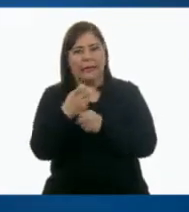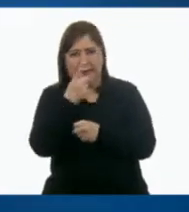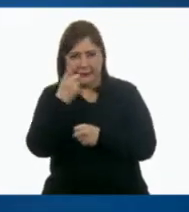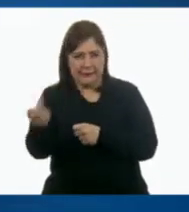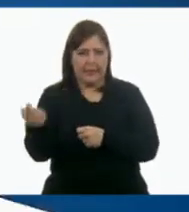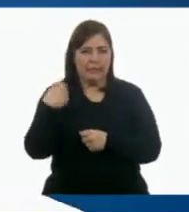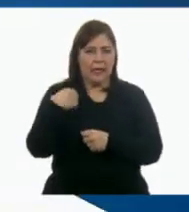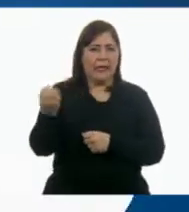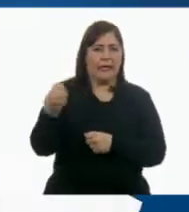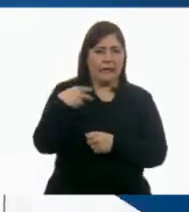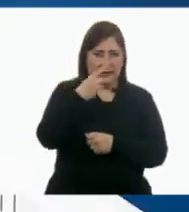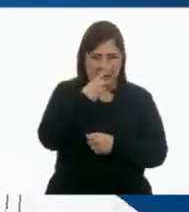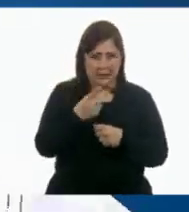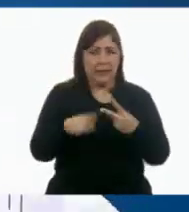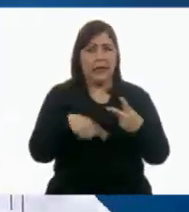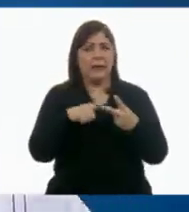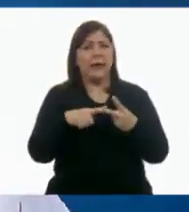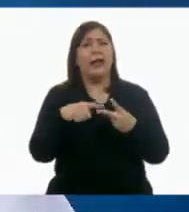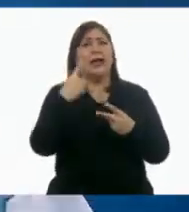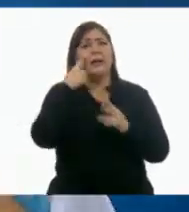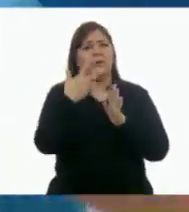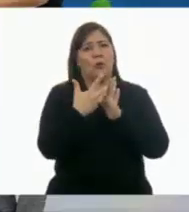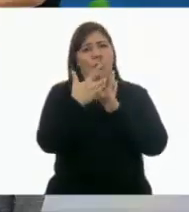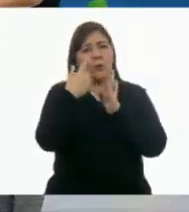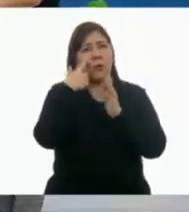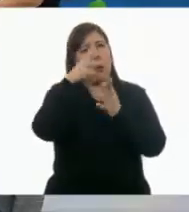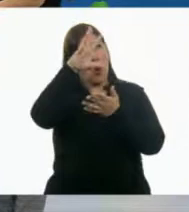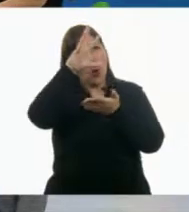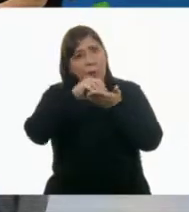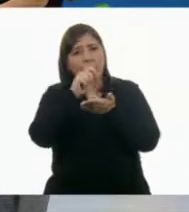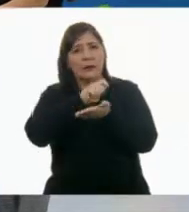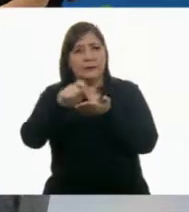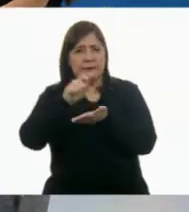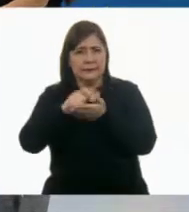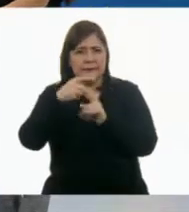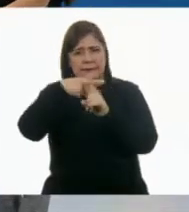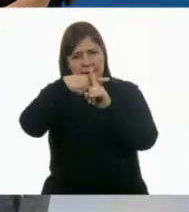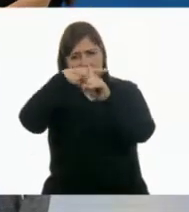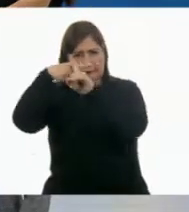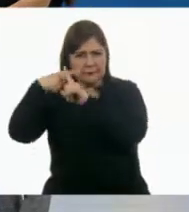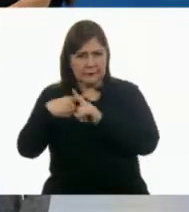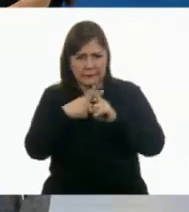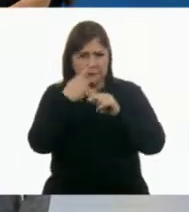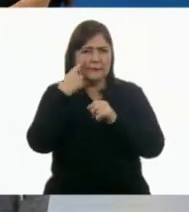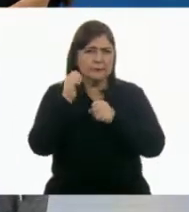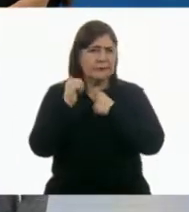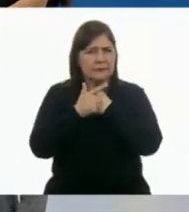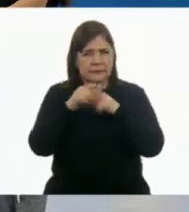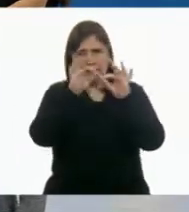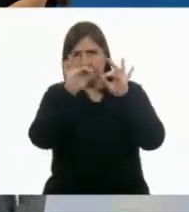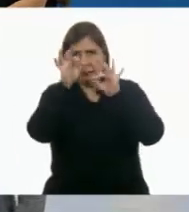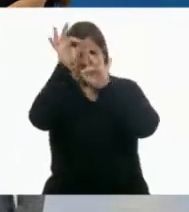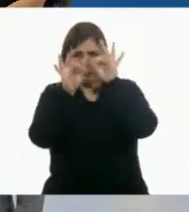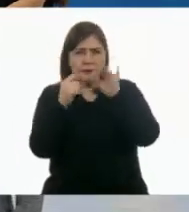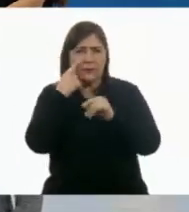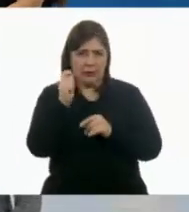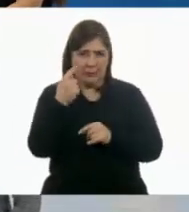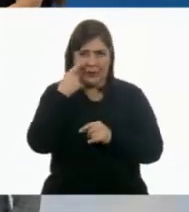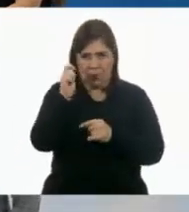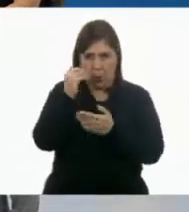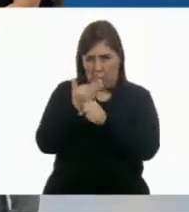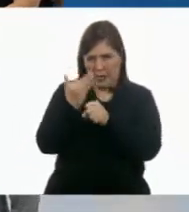que copió estas líneas que voy a pegar ahorita. Déjenme borrar lo de las rectas perpendiculares